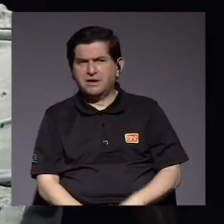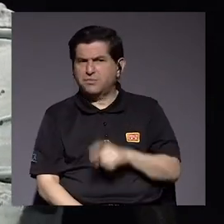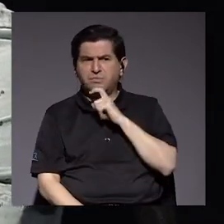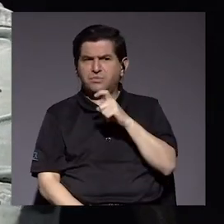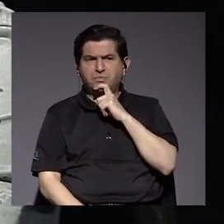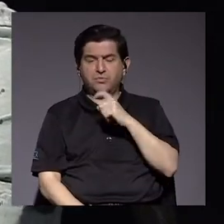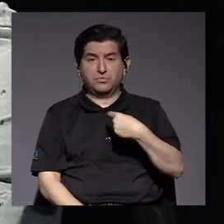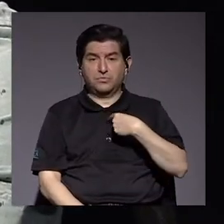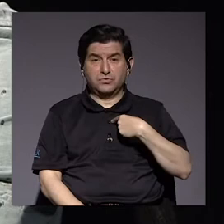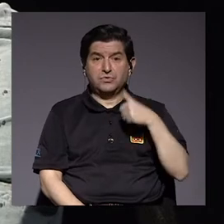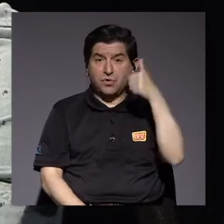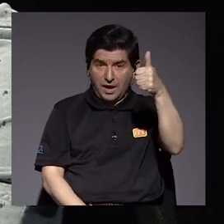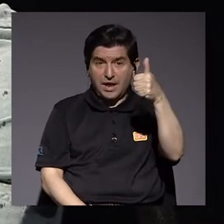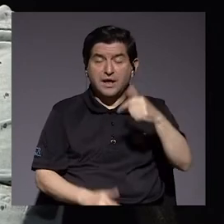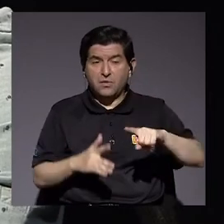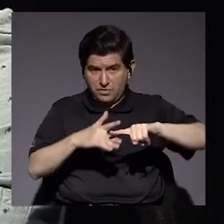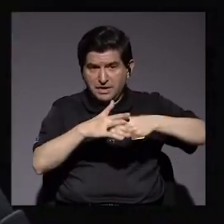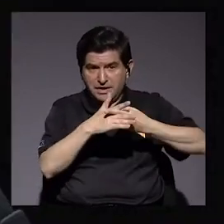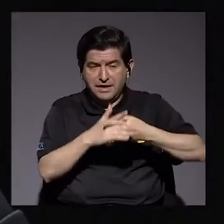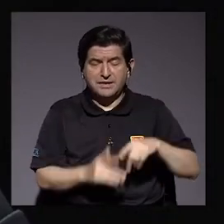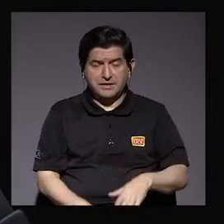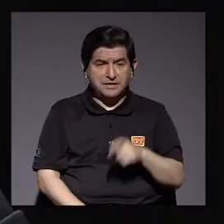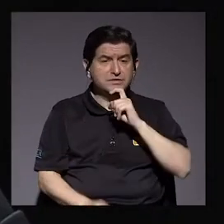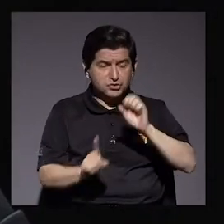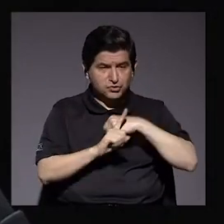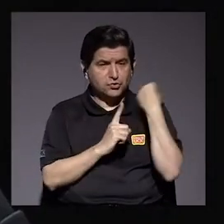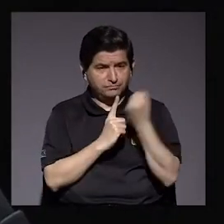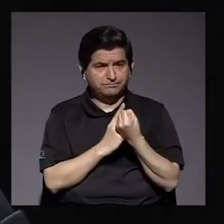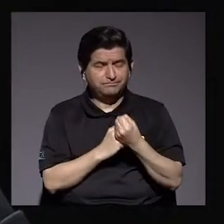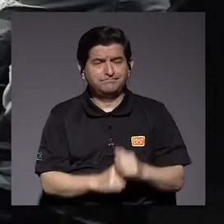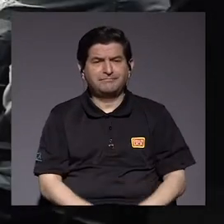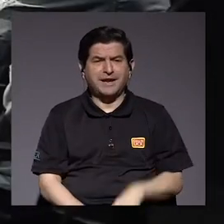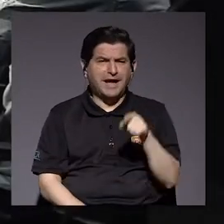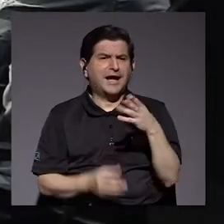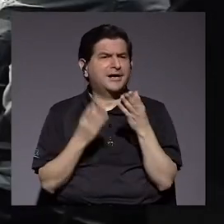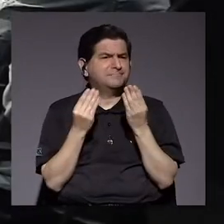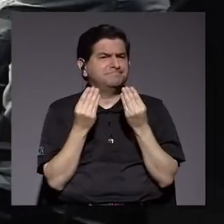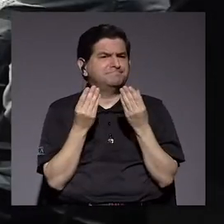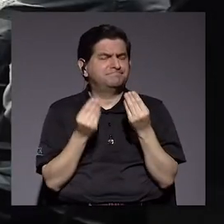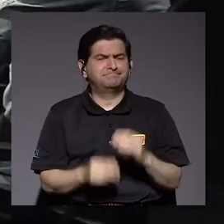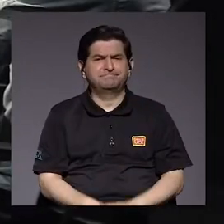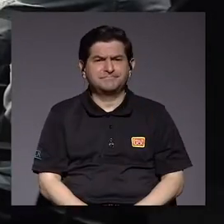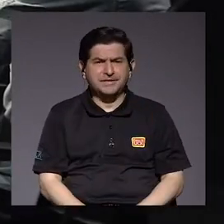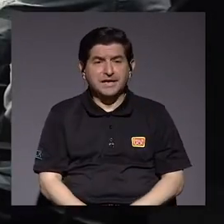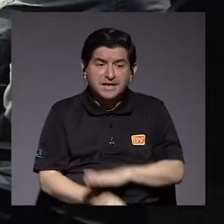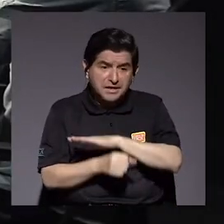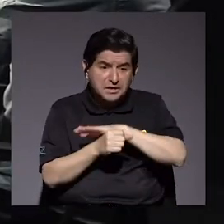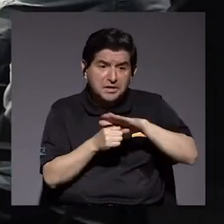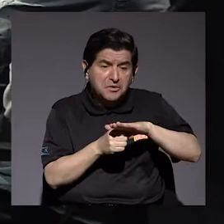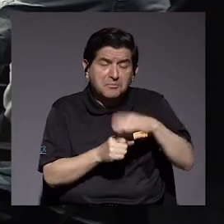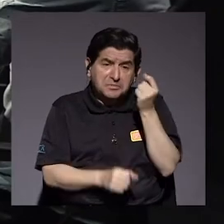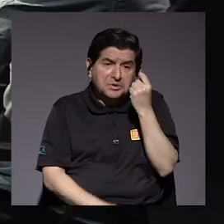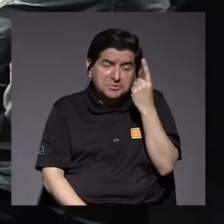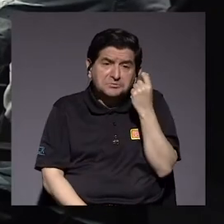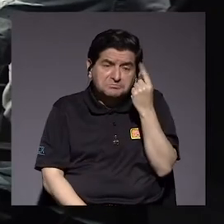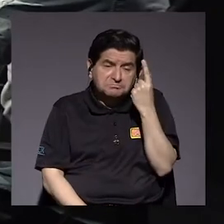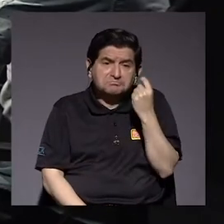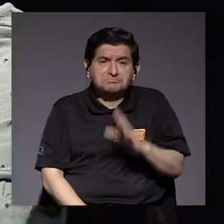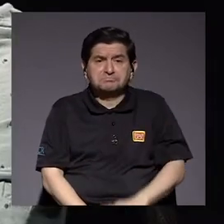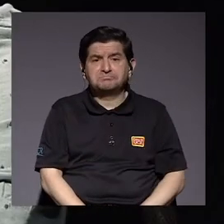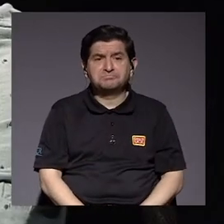ejemplo, el caso mío de Alajuela, que estuvo caliente al inicio. Sí, sí, sí. Y ellos les da algún temor y es completamente entendible y